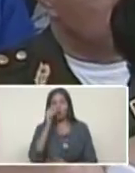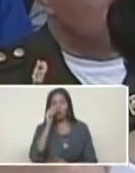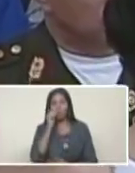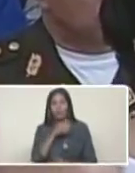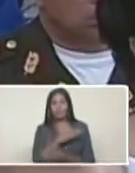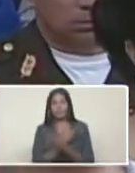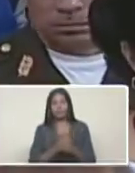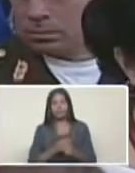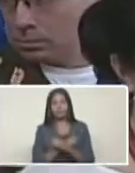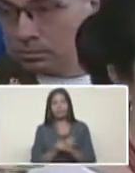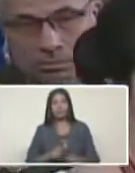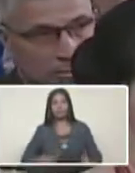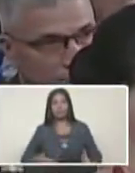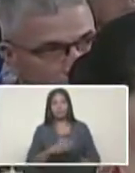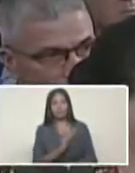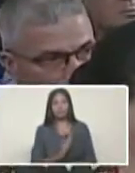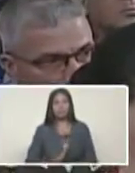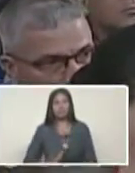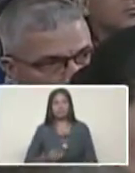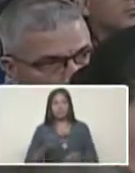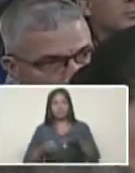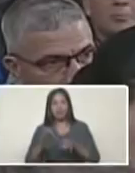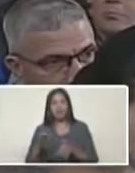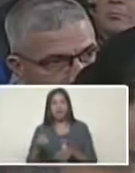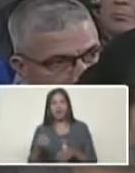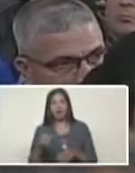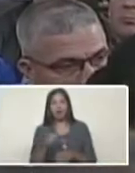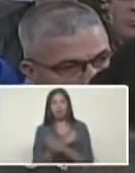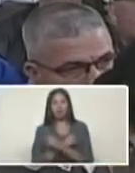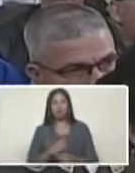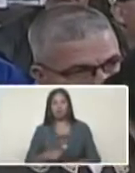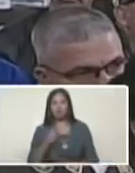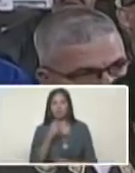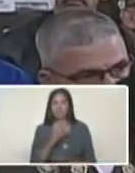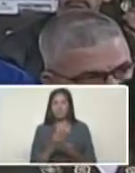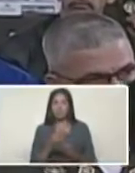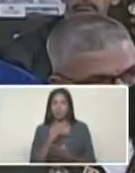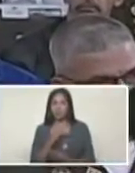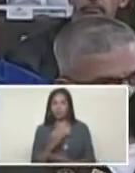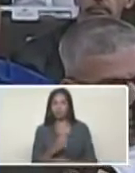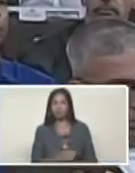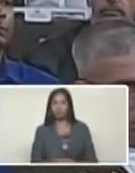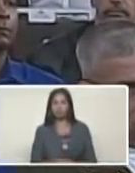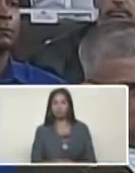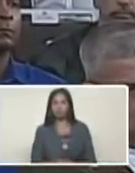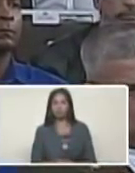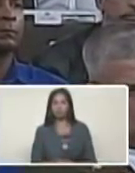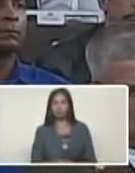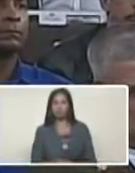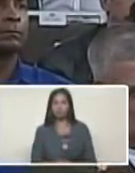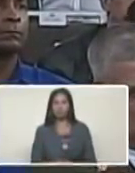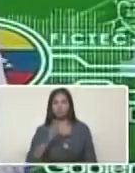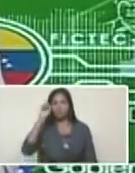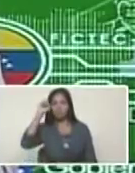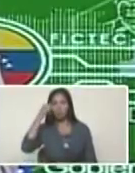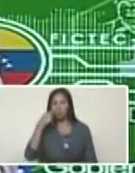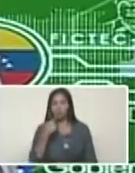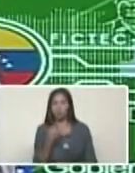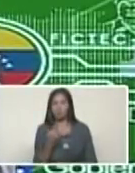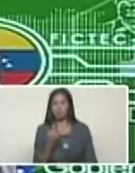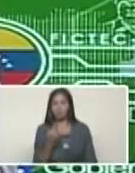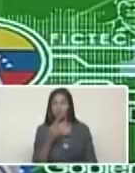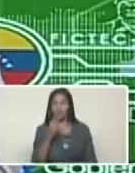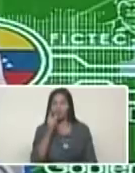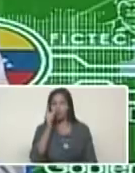presidente de Agrofam, ¿verdad? Siempre lo he dicho, general Ballesteros. Me acuerdo que fue con nuestra almirante en